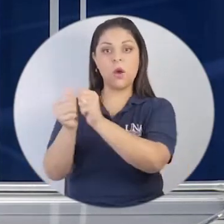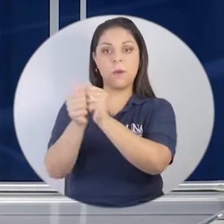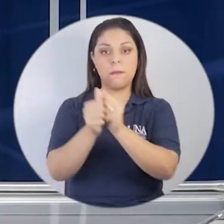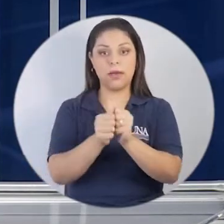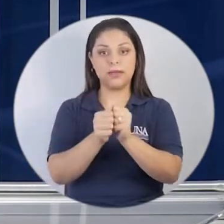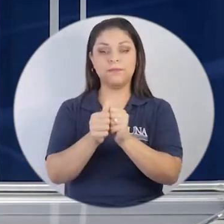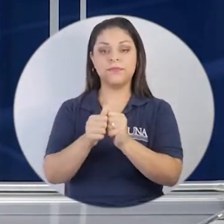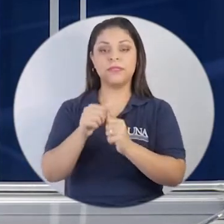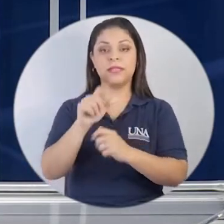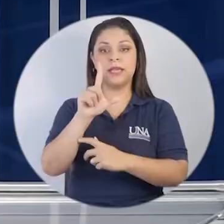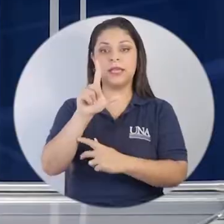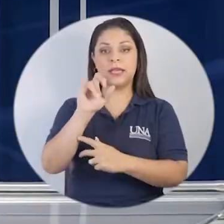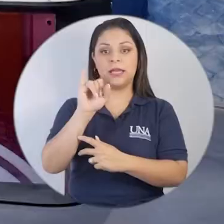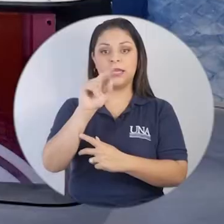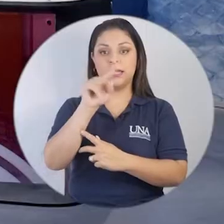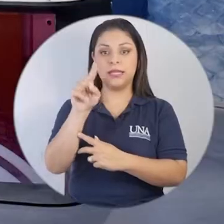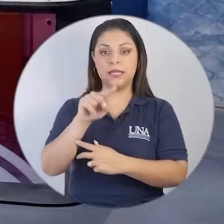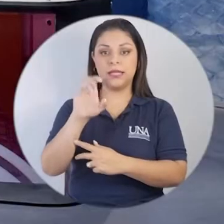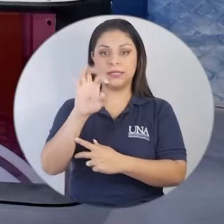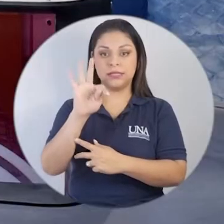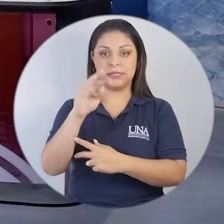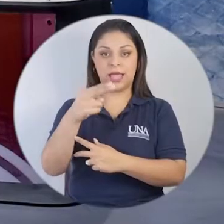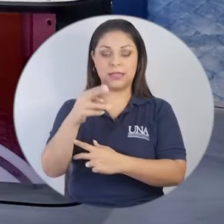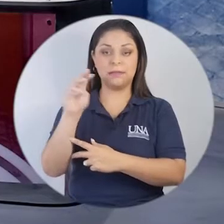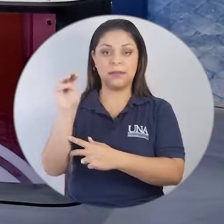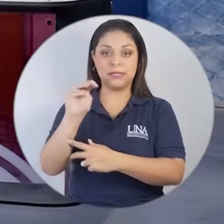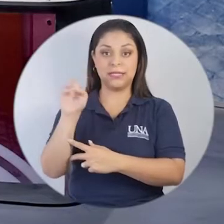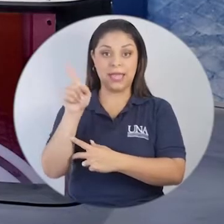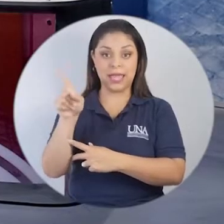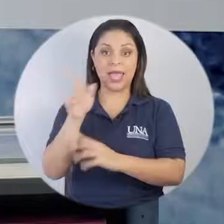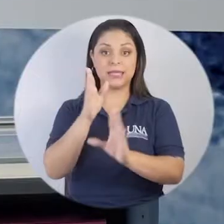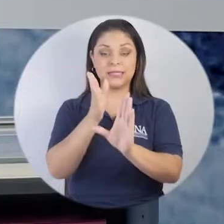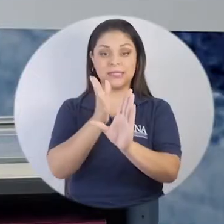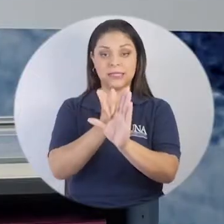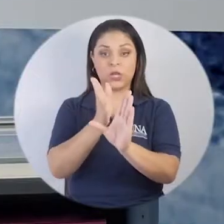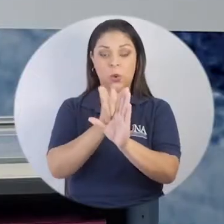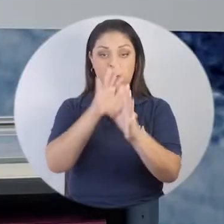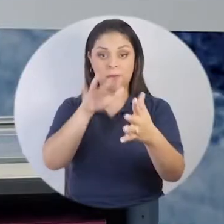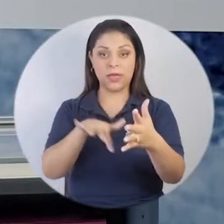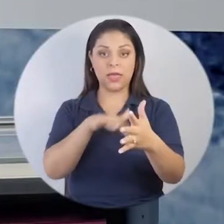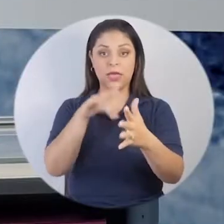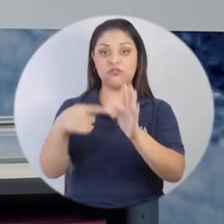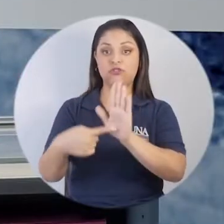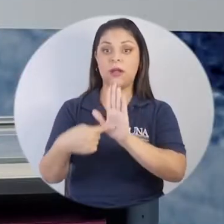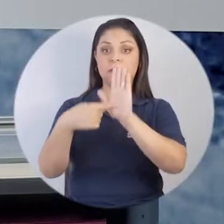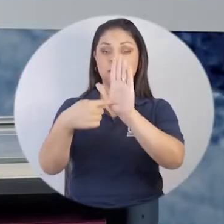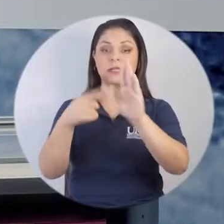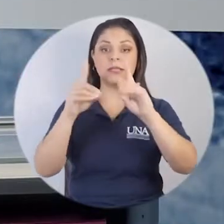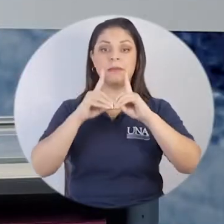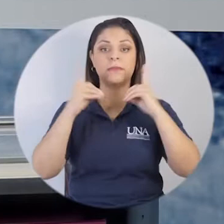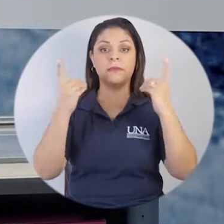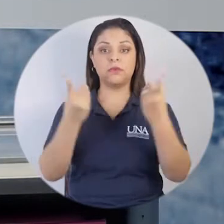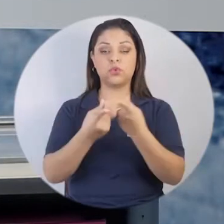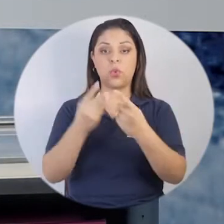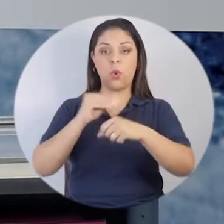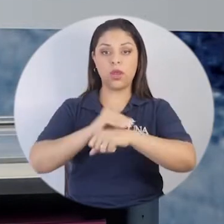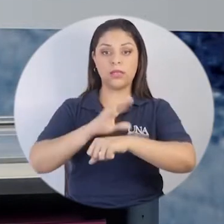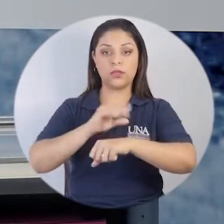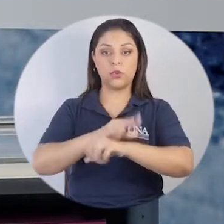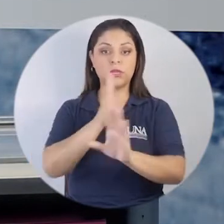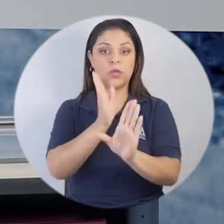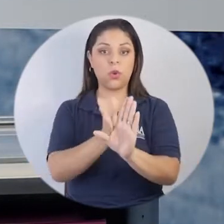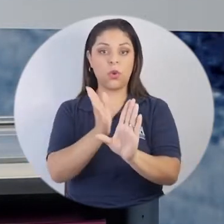acompaña Lizeth Martínez, quien es psicopedagoga y representa el Departamento de Orientación y Psicología de